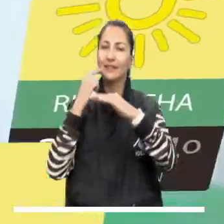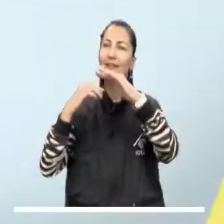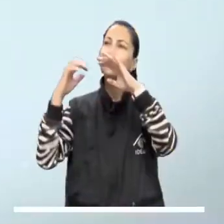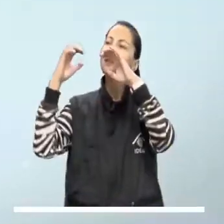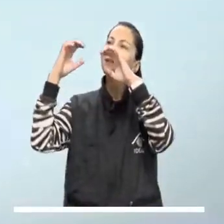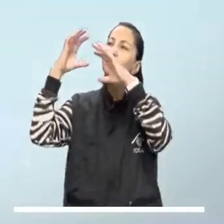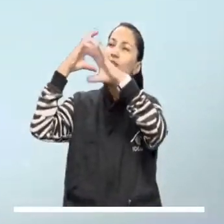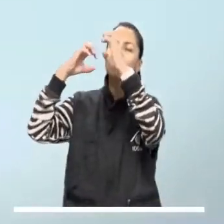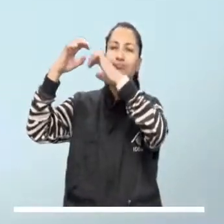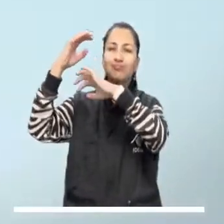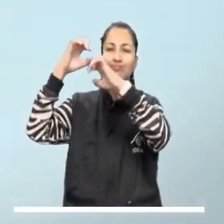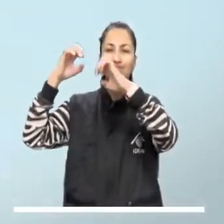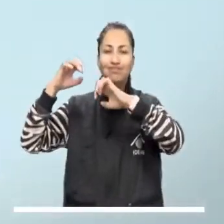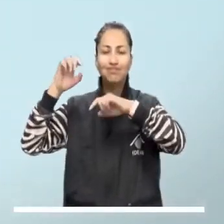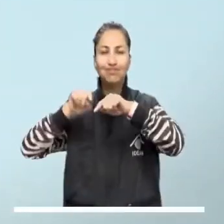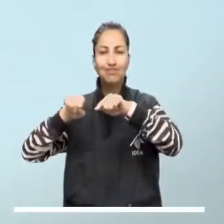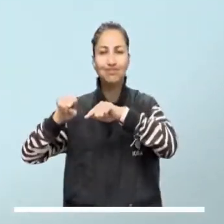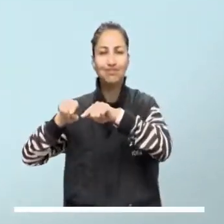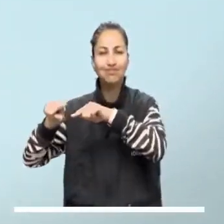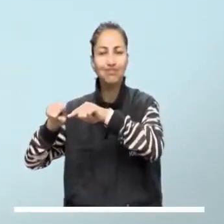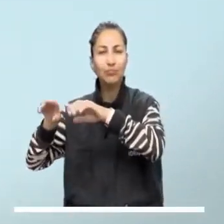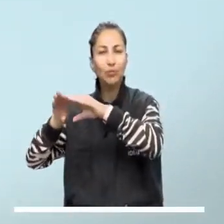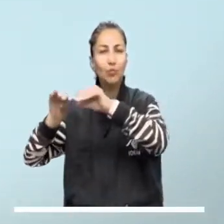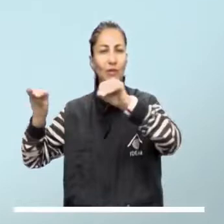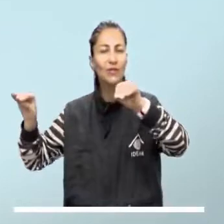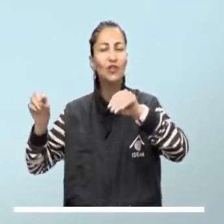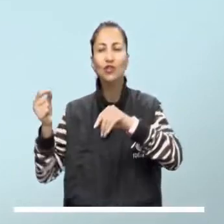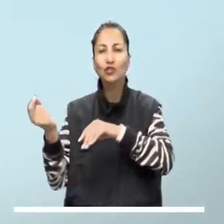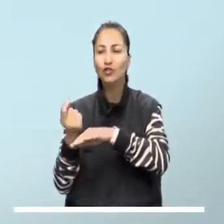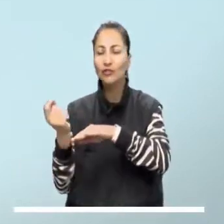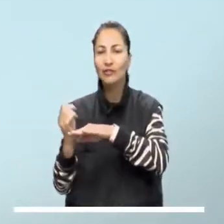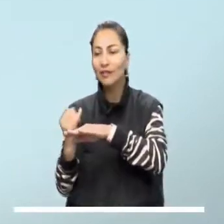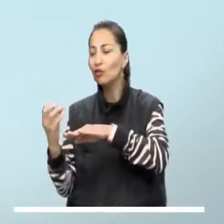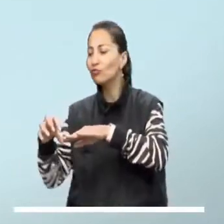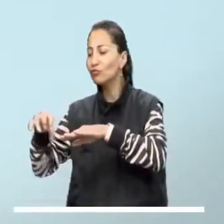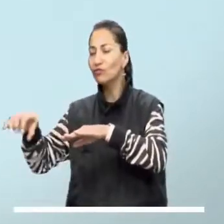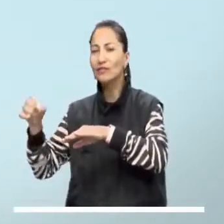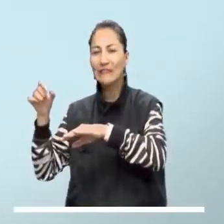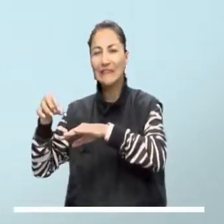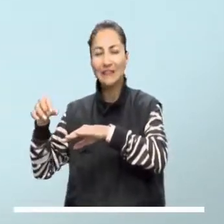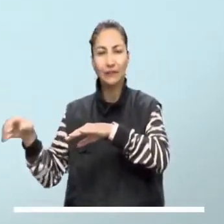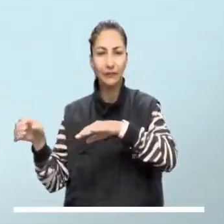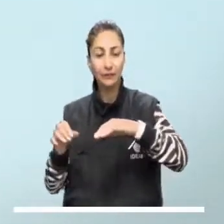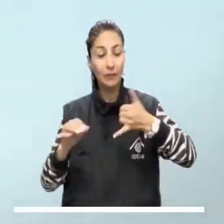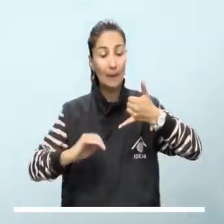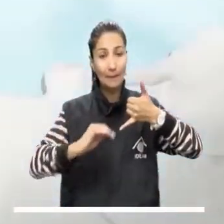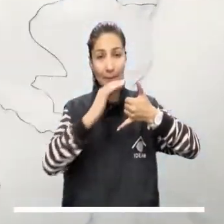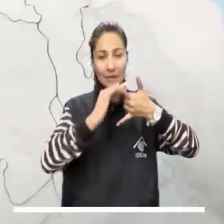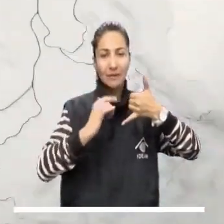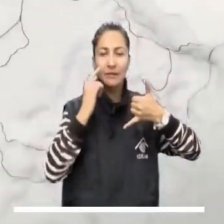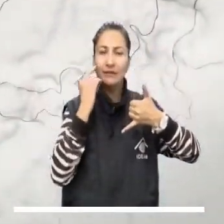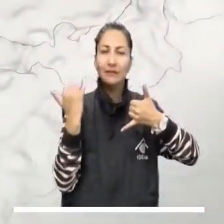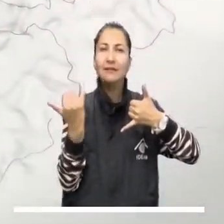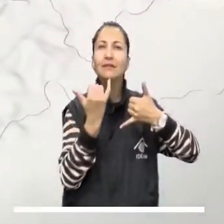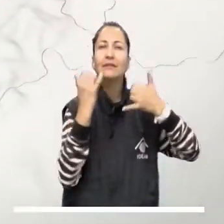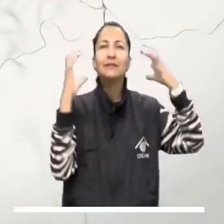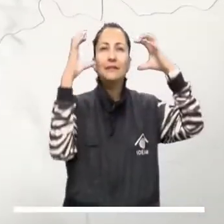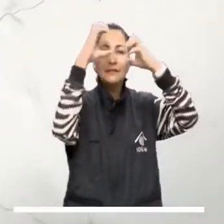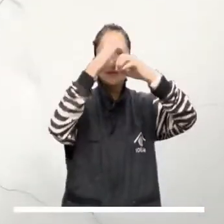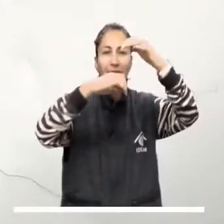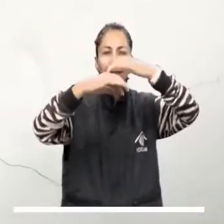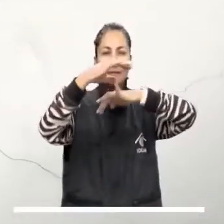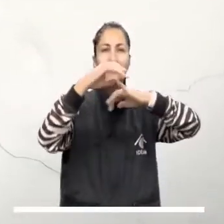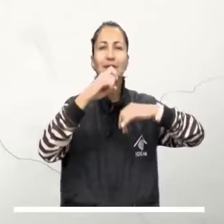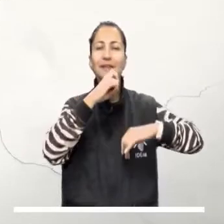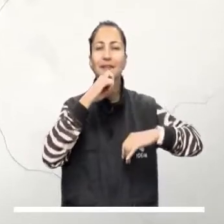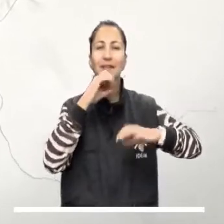El archipiélago de San Andrés mantendrá alguna nubosidad y lloviznas ligeras se presentarían en cercanías de Providencia. Para el litoral